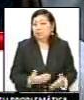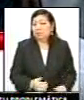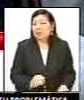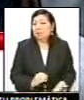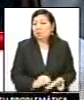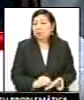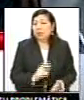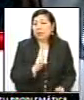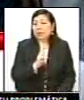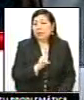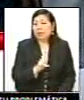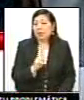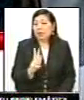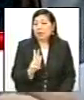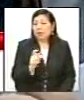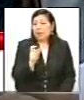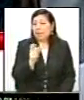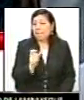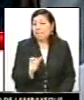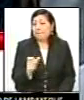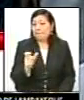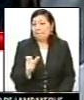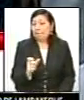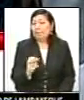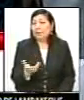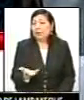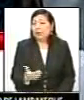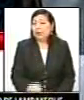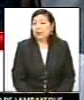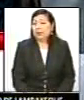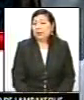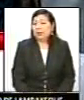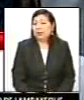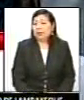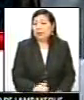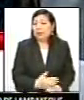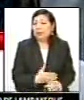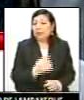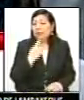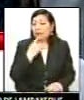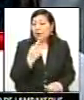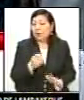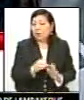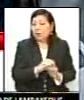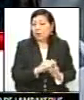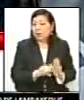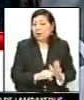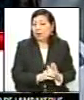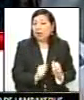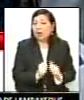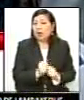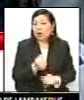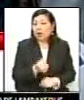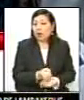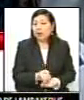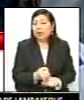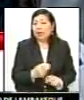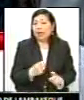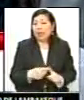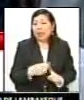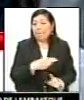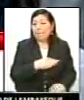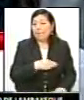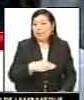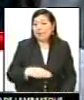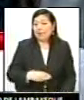más de 33 personas que estaban siendo, habían formulado las denuncias constitucionales contra el exministro Carlos